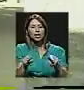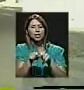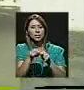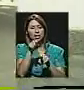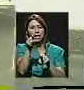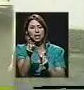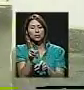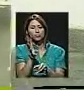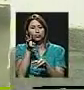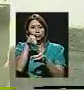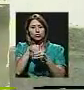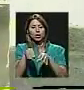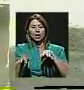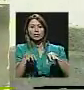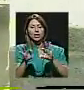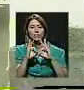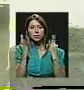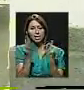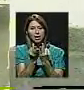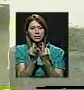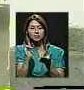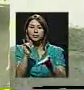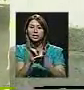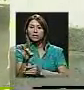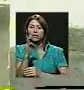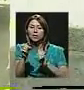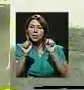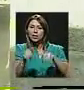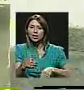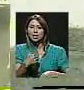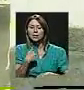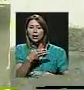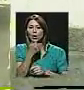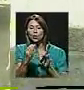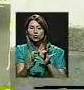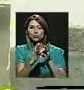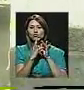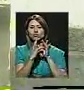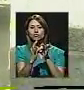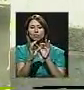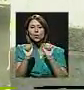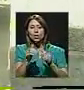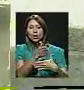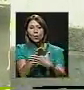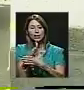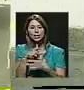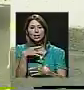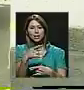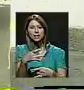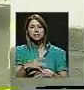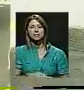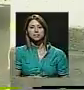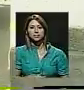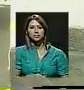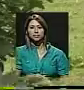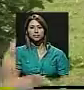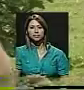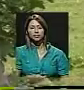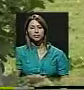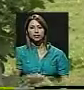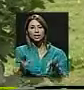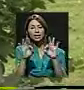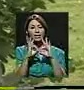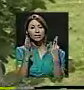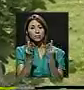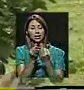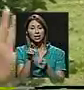intégrelo en las actividades familiares. Así podrán tener una mejor conexión y compartir sus intereses. En cuanto a la familia, lo